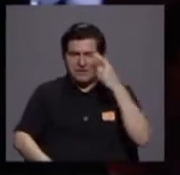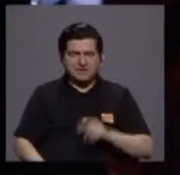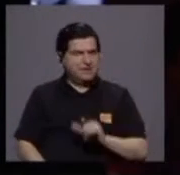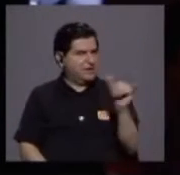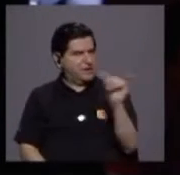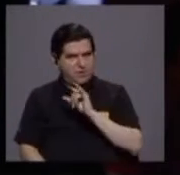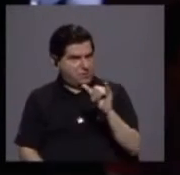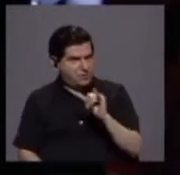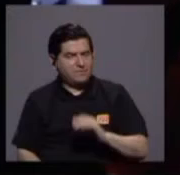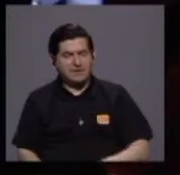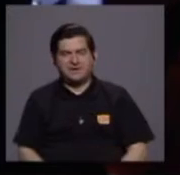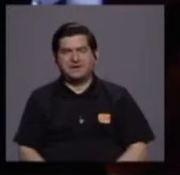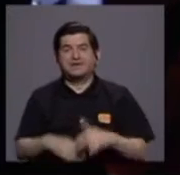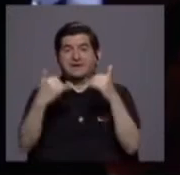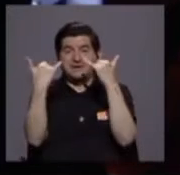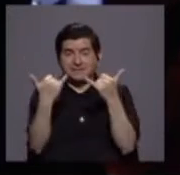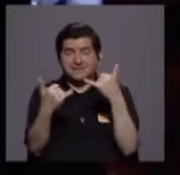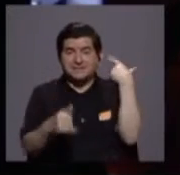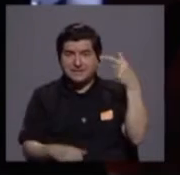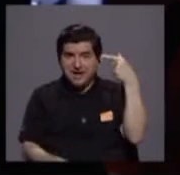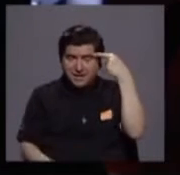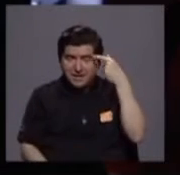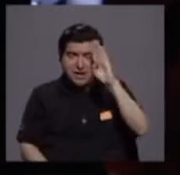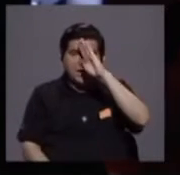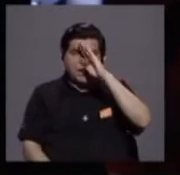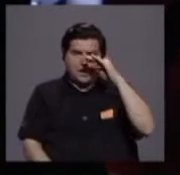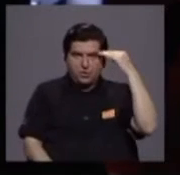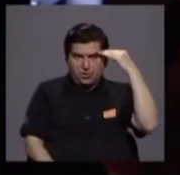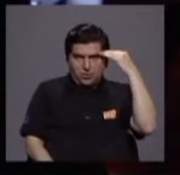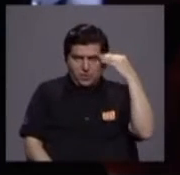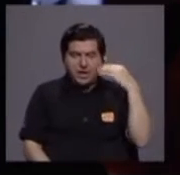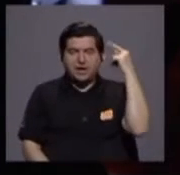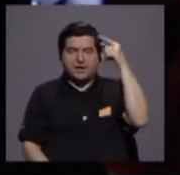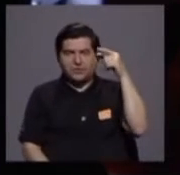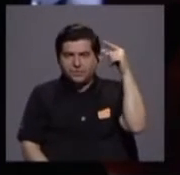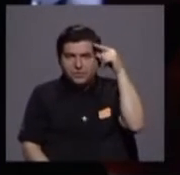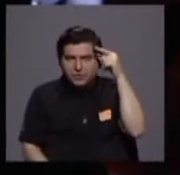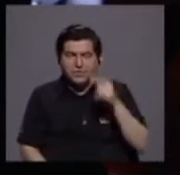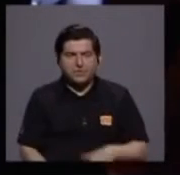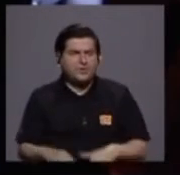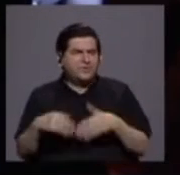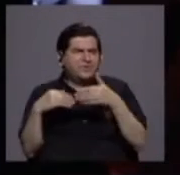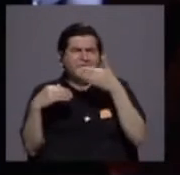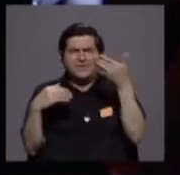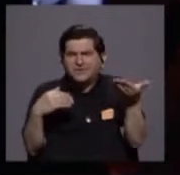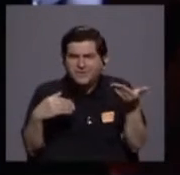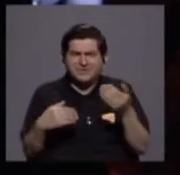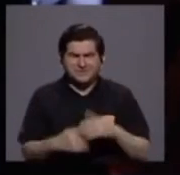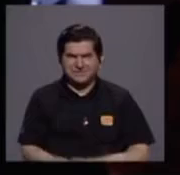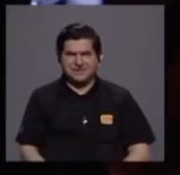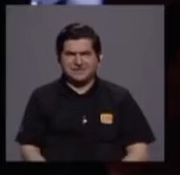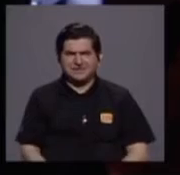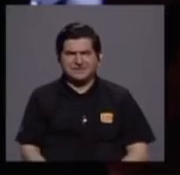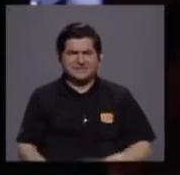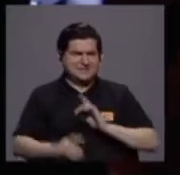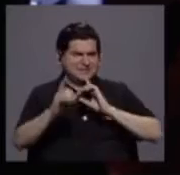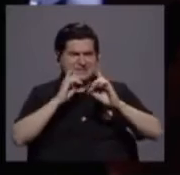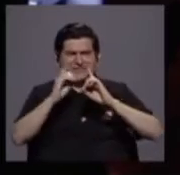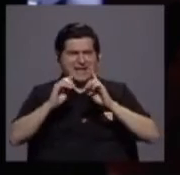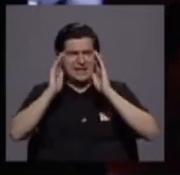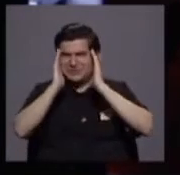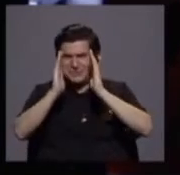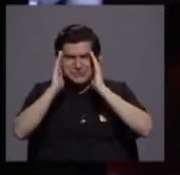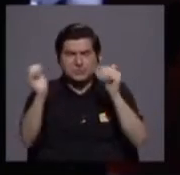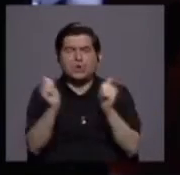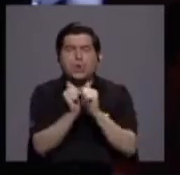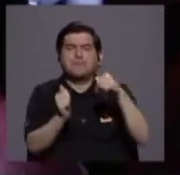diferentes. Ya en el gobierno de doña Laura era obvio que habían cosas, o sea, que era un diálogo de sordos con el